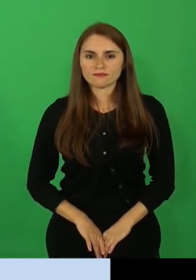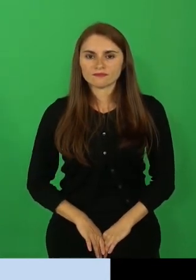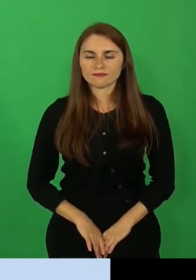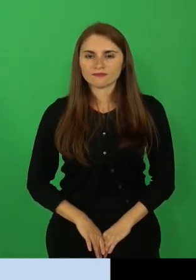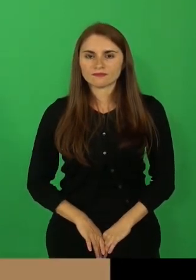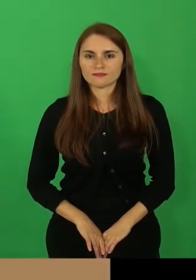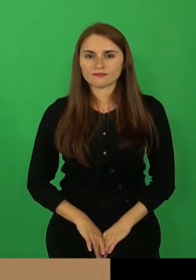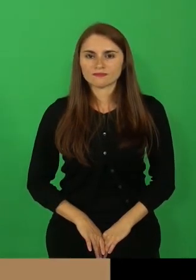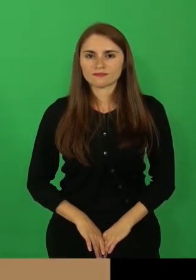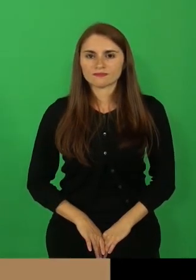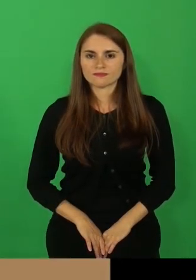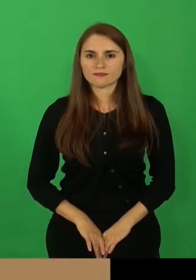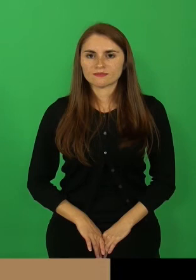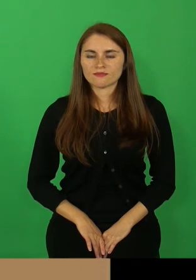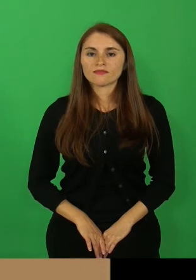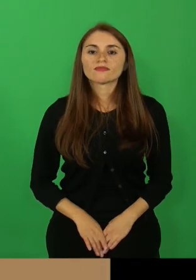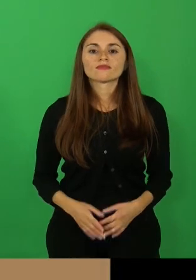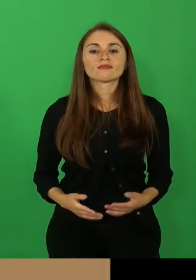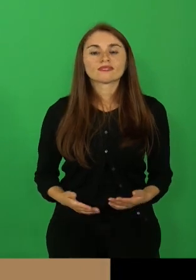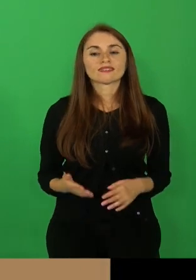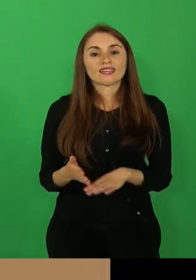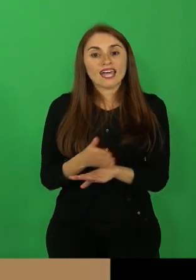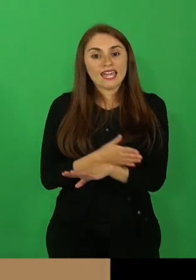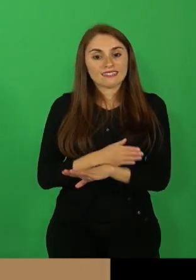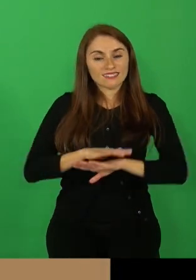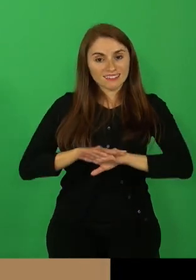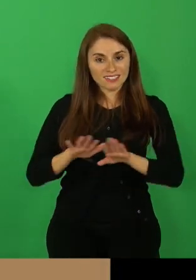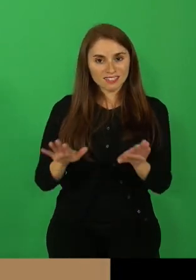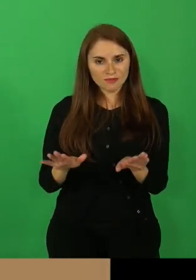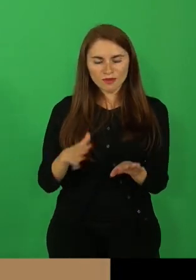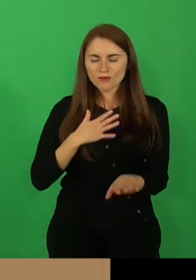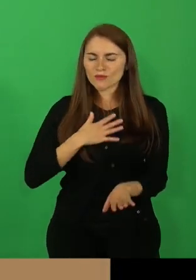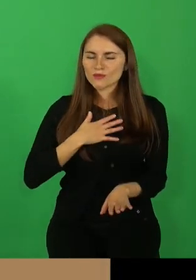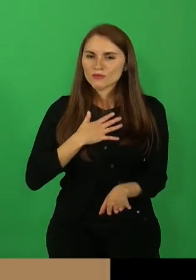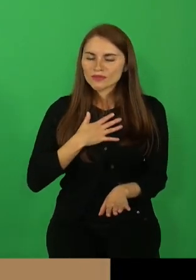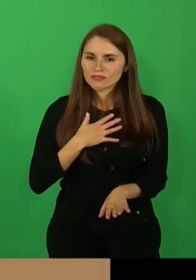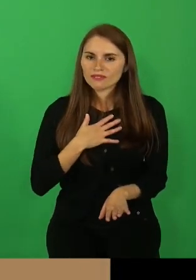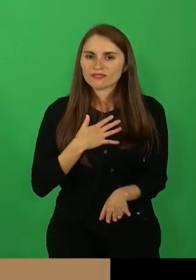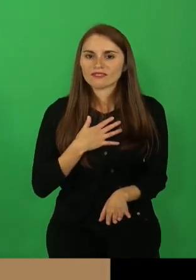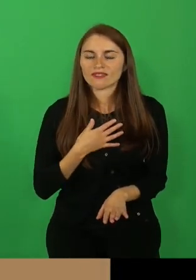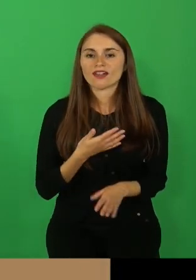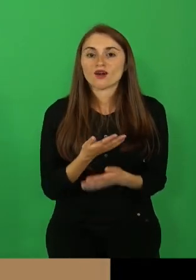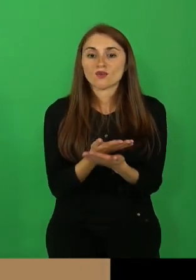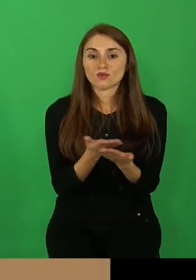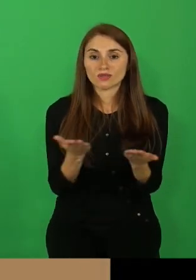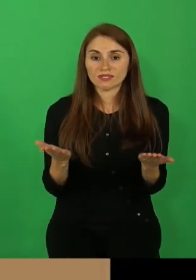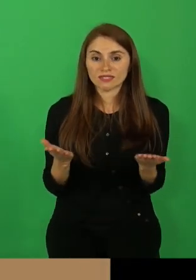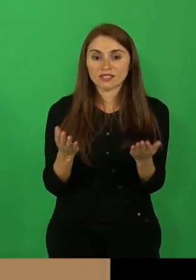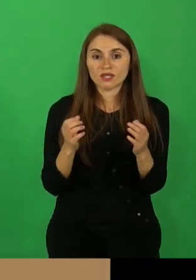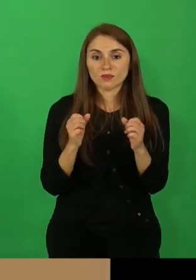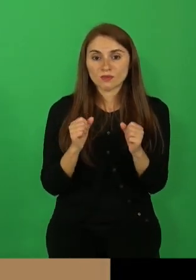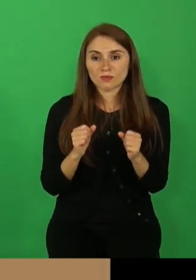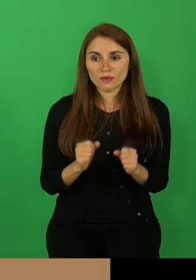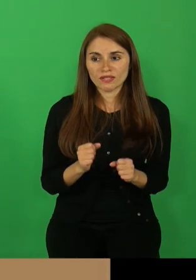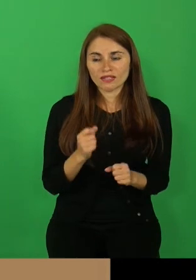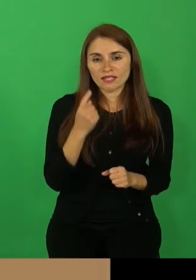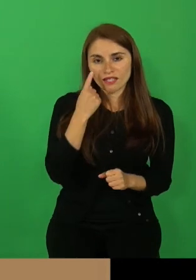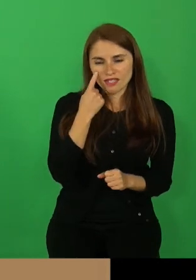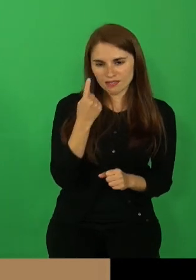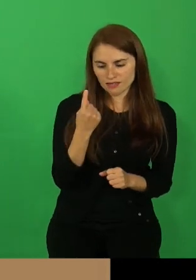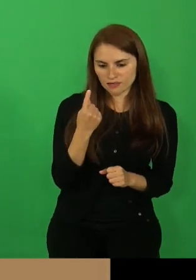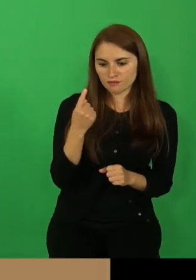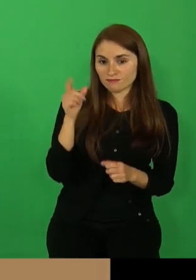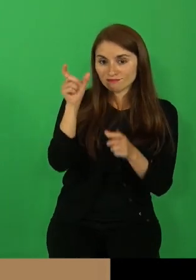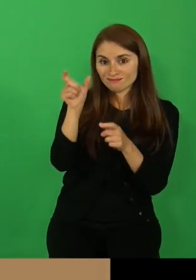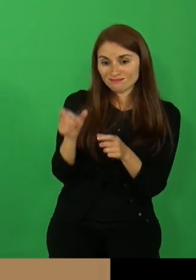copiapotv5basica.lenguaje@gmail.com. Y antes de finalizar la clase, me gustaría que pudieran entender este mensaje. Siempre